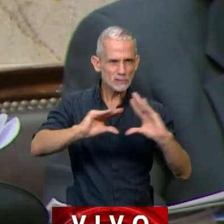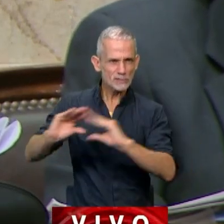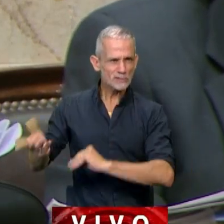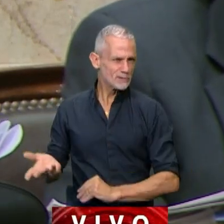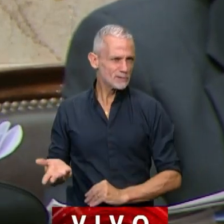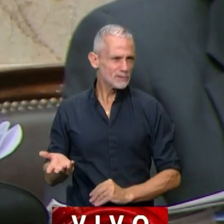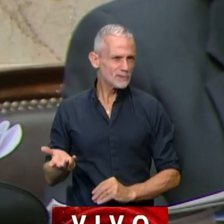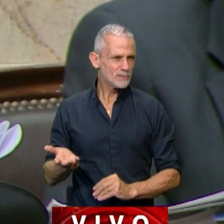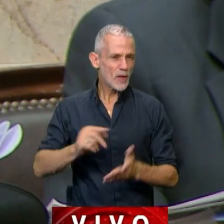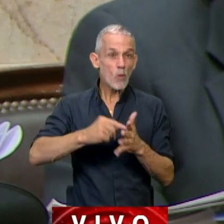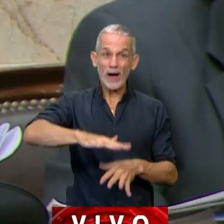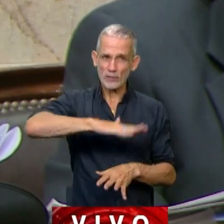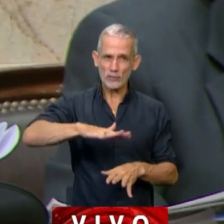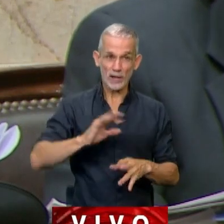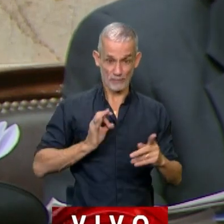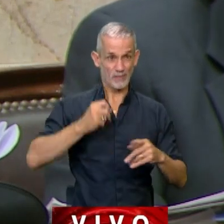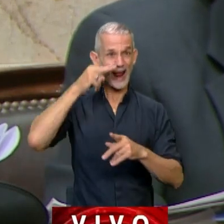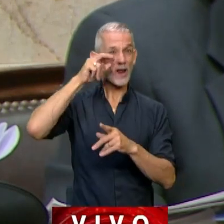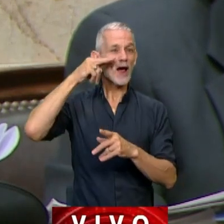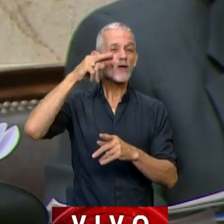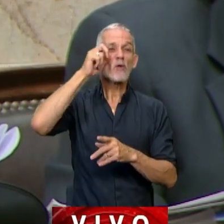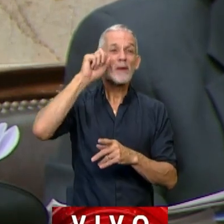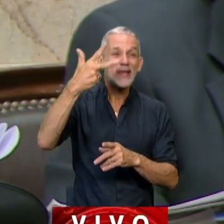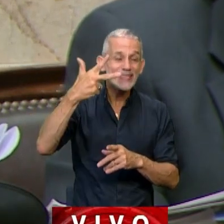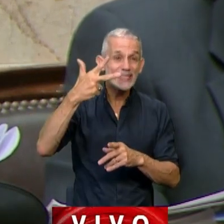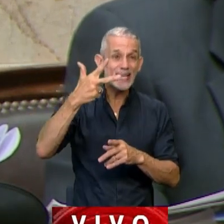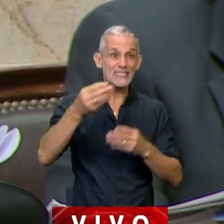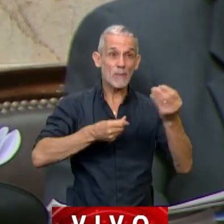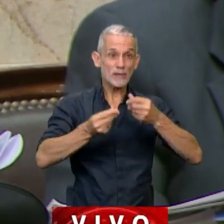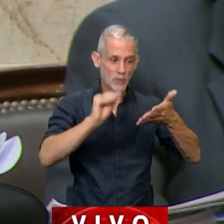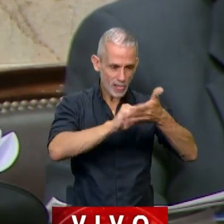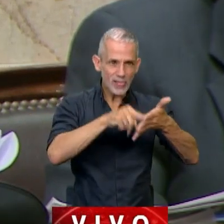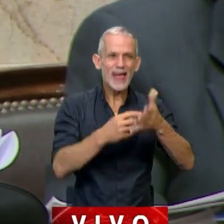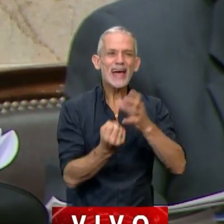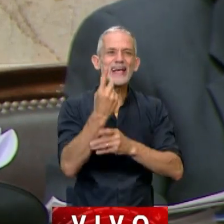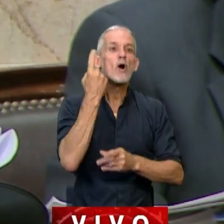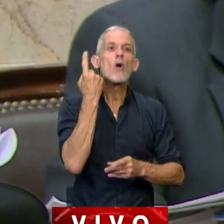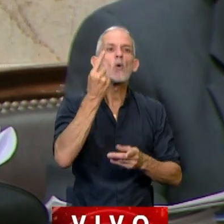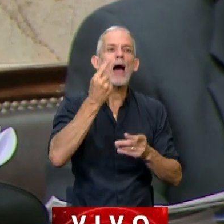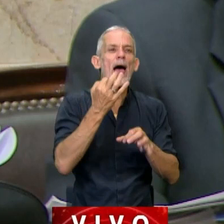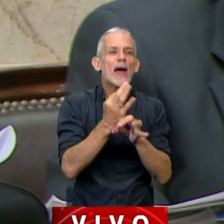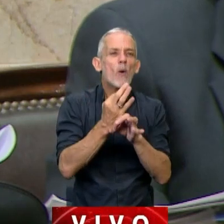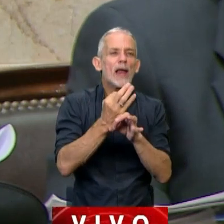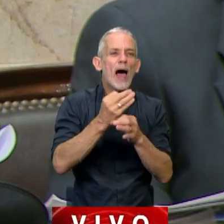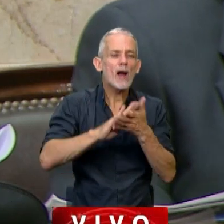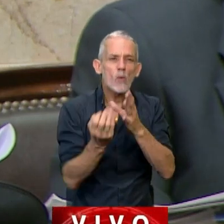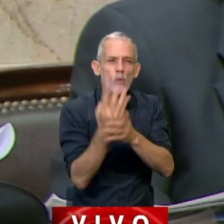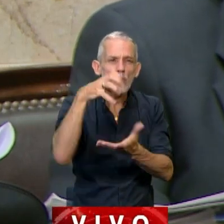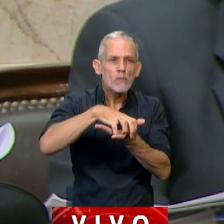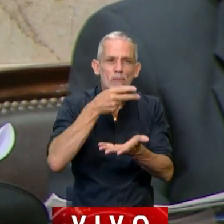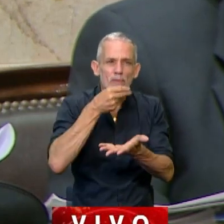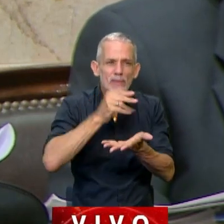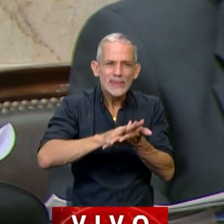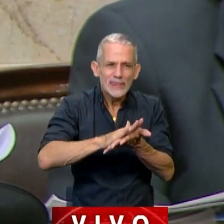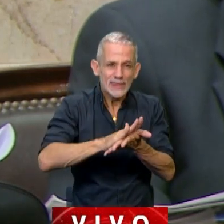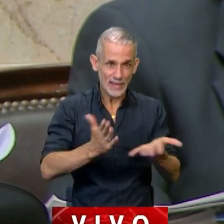la ciudad de Buenos Aires para el 2023 el presupuesto de la ciudad de Buenos Aires no contempla la creación de una escuela en toda la ciudad de Buenos